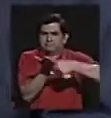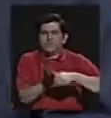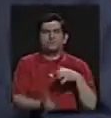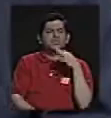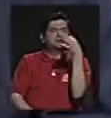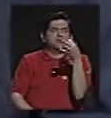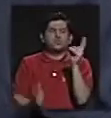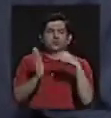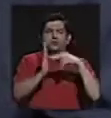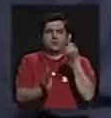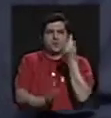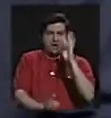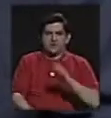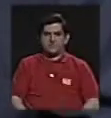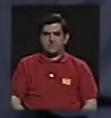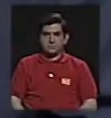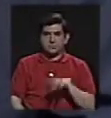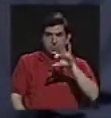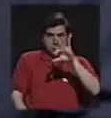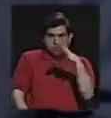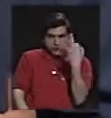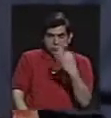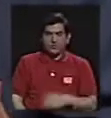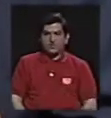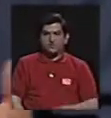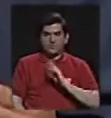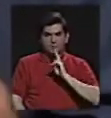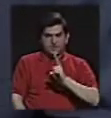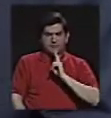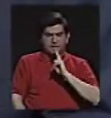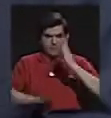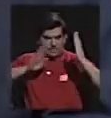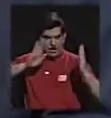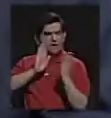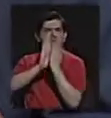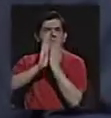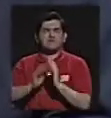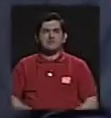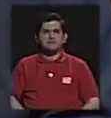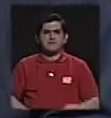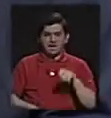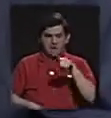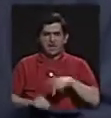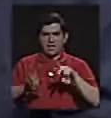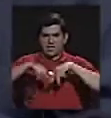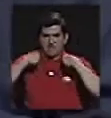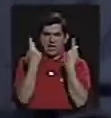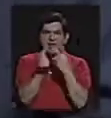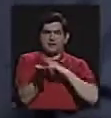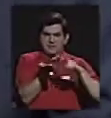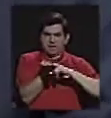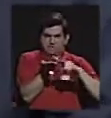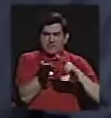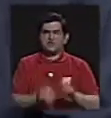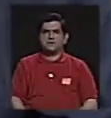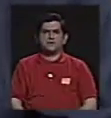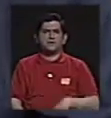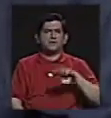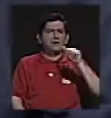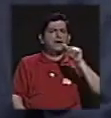del 2014 que enfrente de manera realista al Partido de Liberación Nacional.